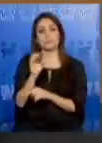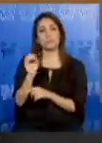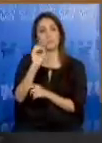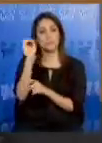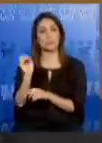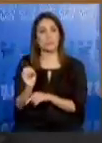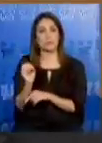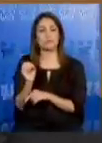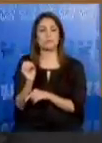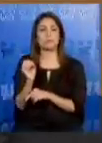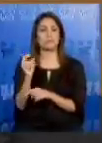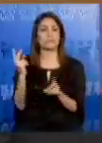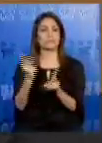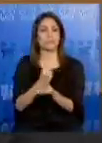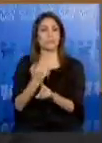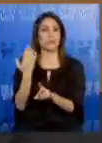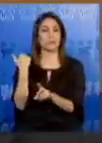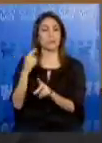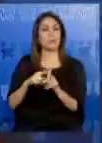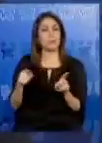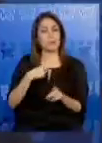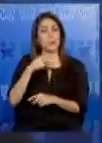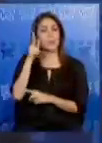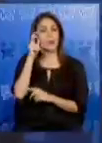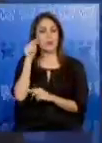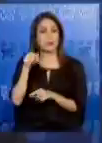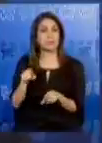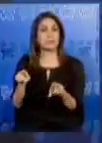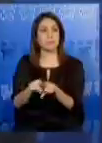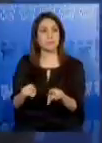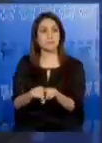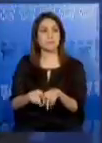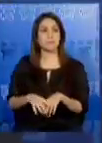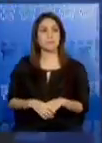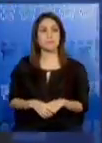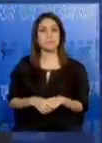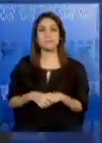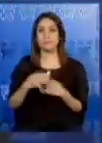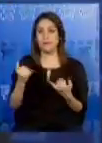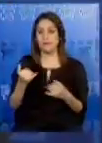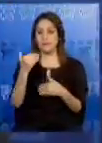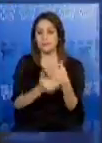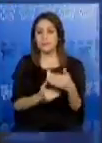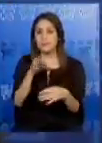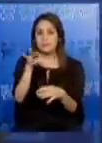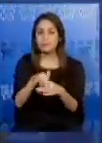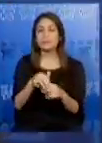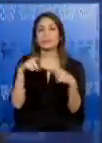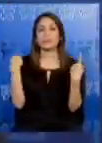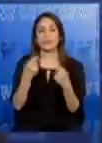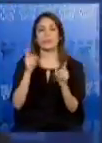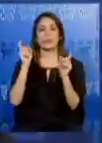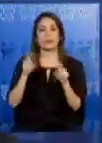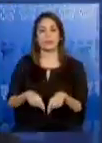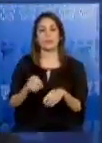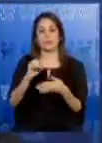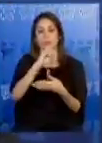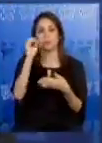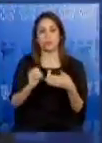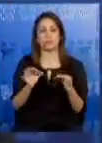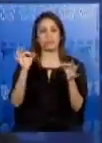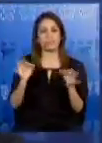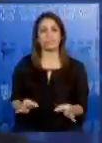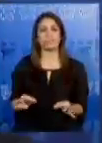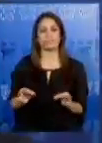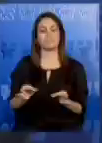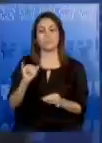que puede haber sido mucho peor. Y creo que por el mismo hecho de estar en una época electoral, debemos manejar las cifras